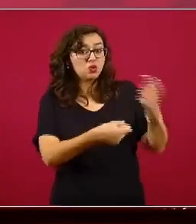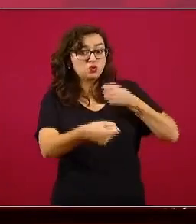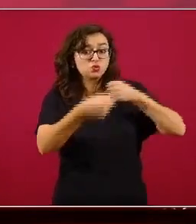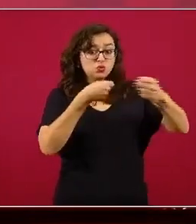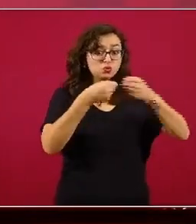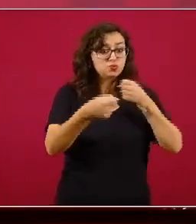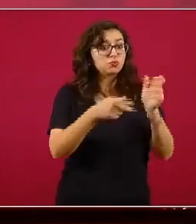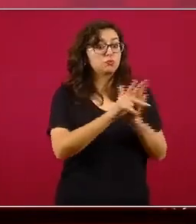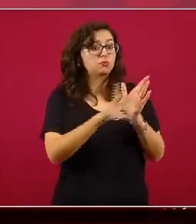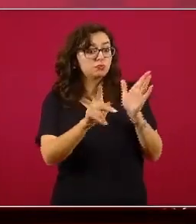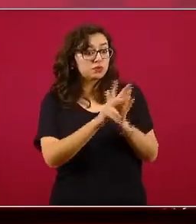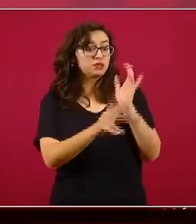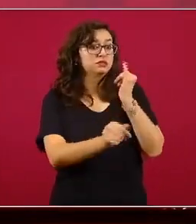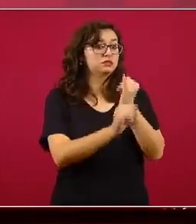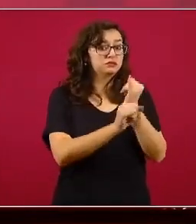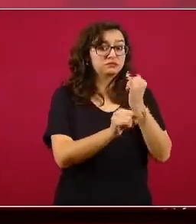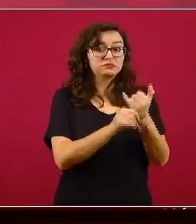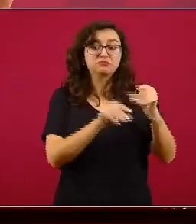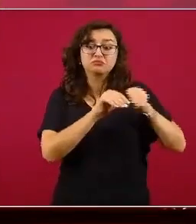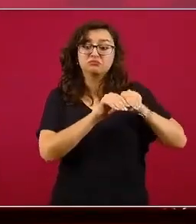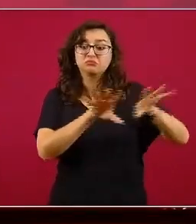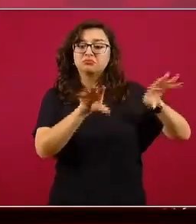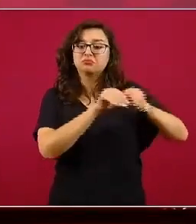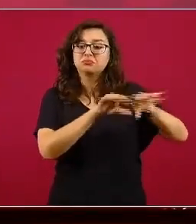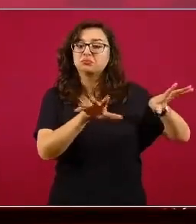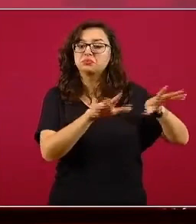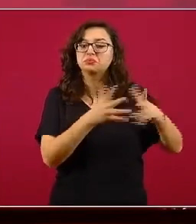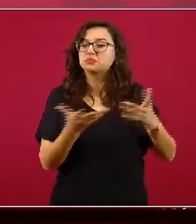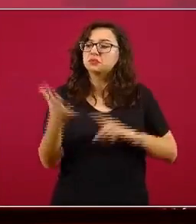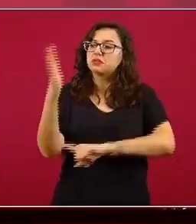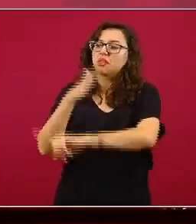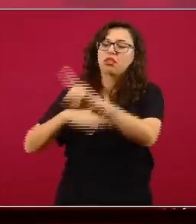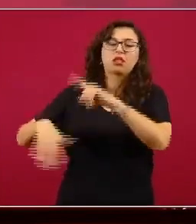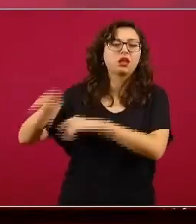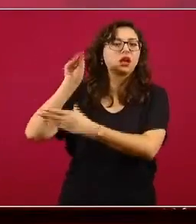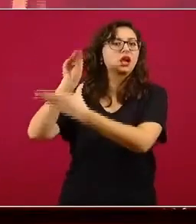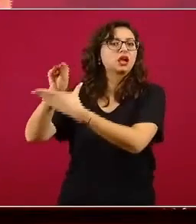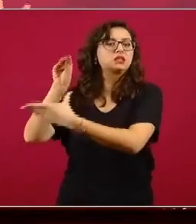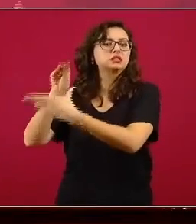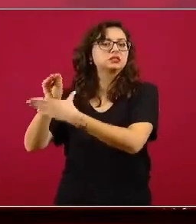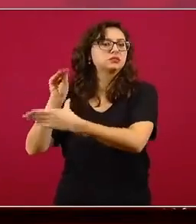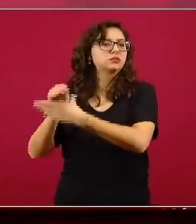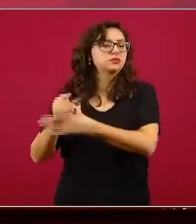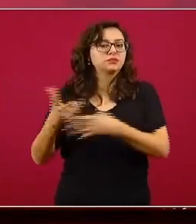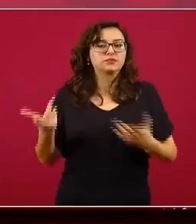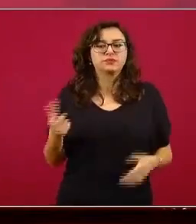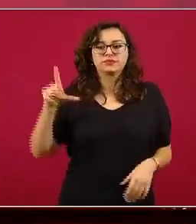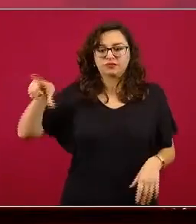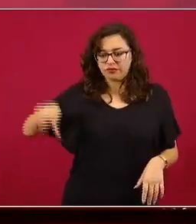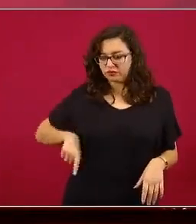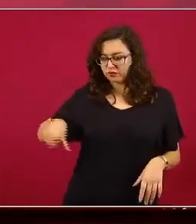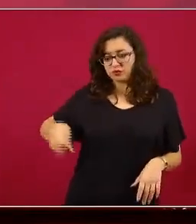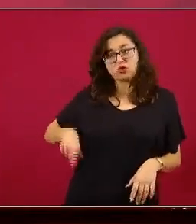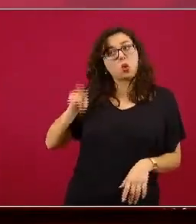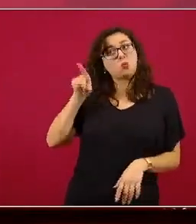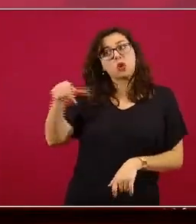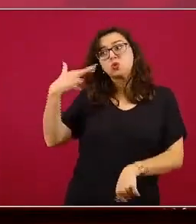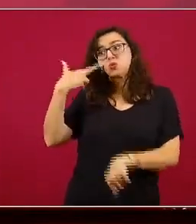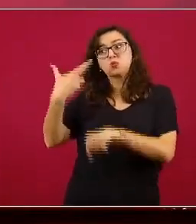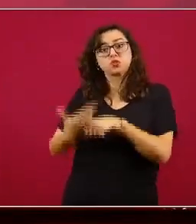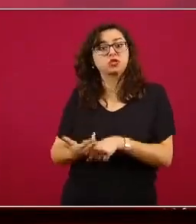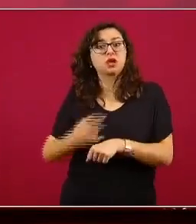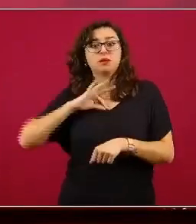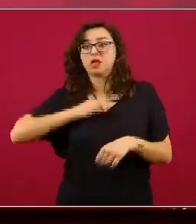y redes sociales, pareciera desconectarse de la realidad, como si el gobierno pudiera mágicamente detener